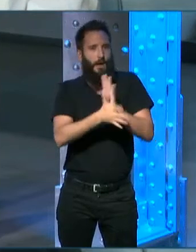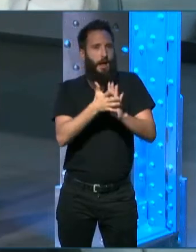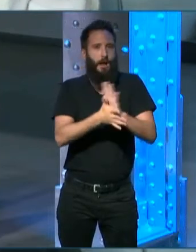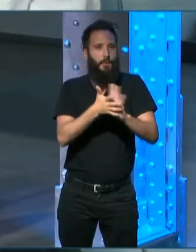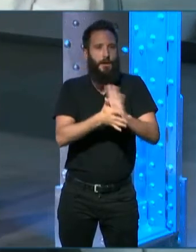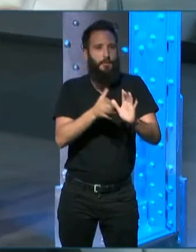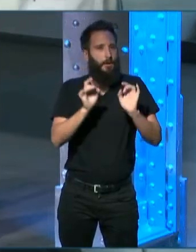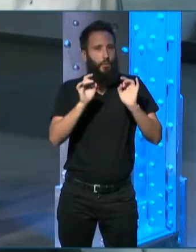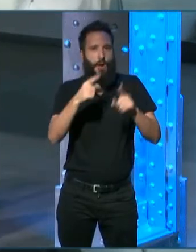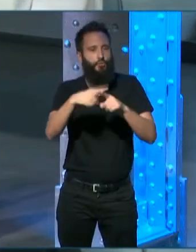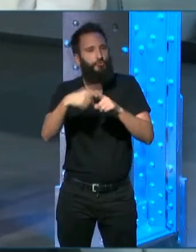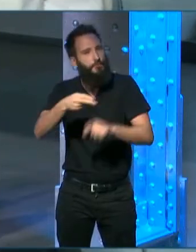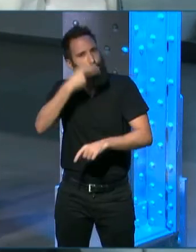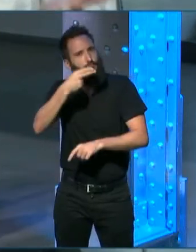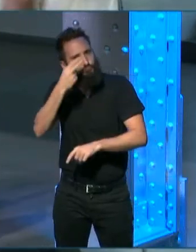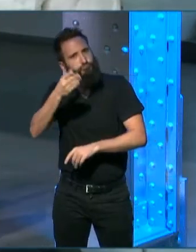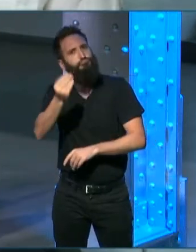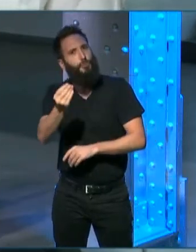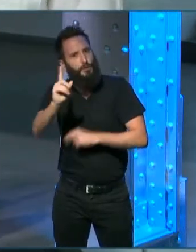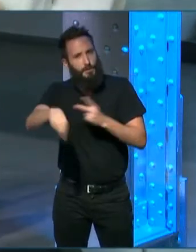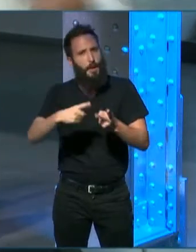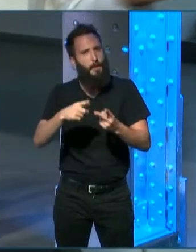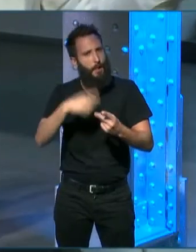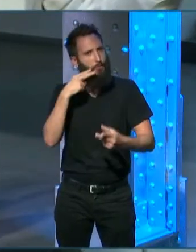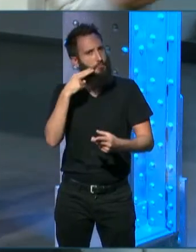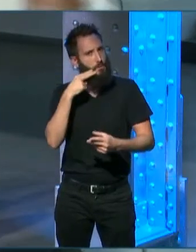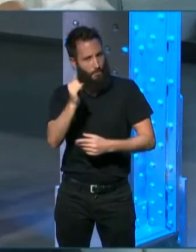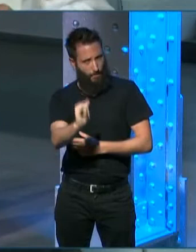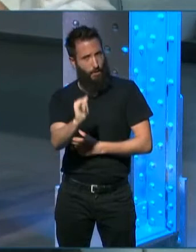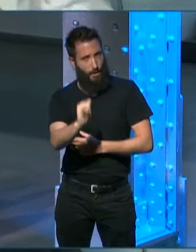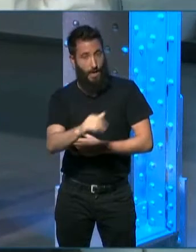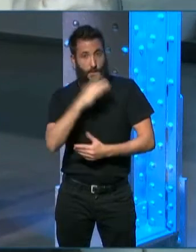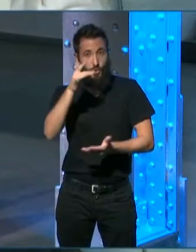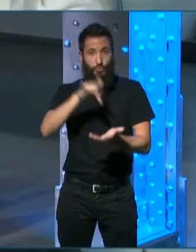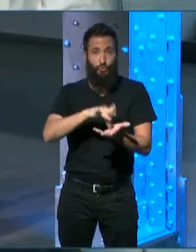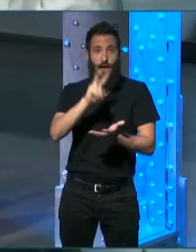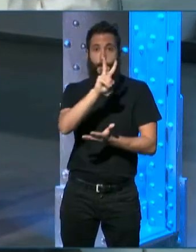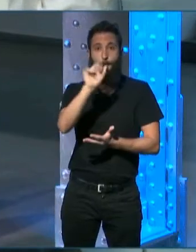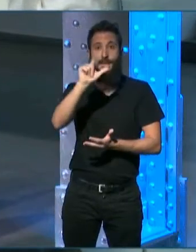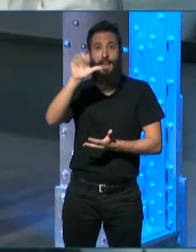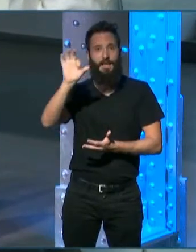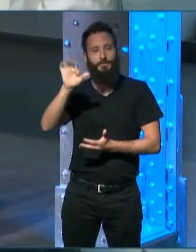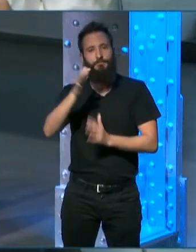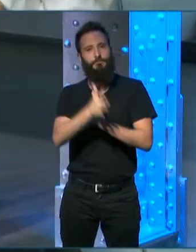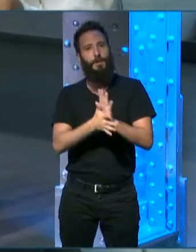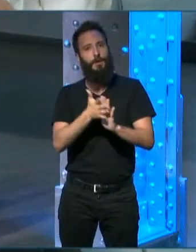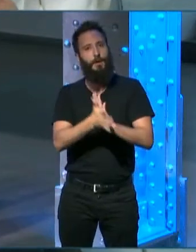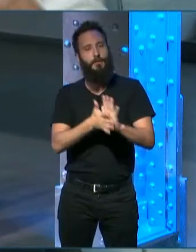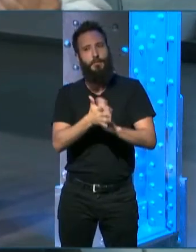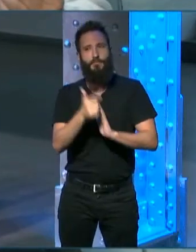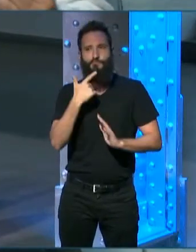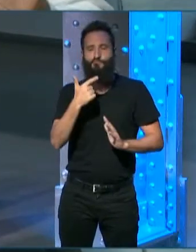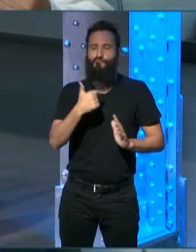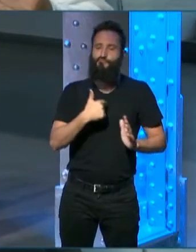asuntos verdaderamente muy interesantes y algunos peliagudos. Cuando Vilas habla de que él